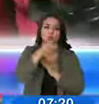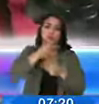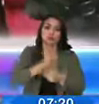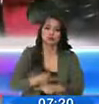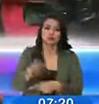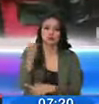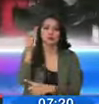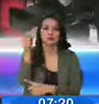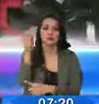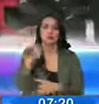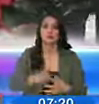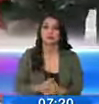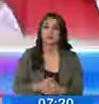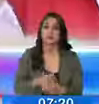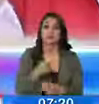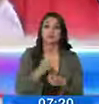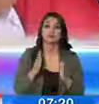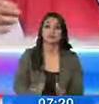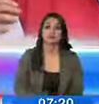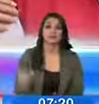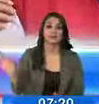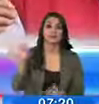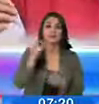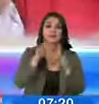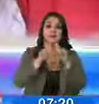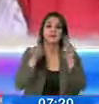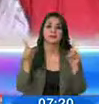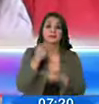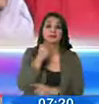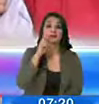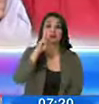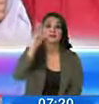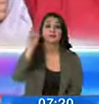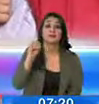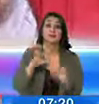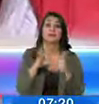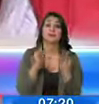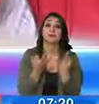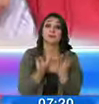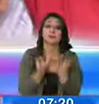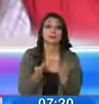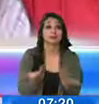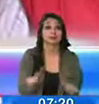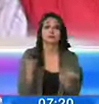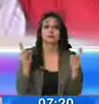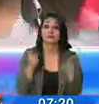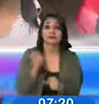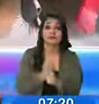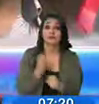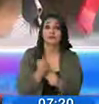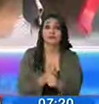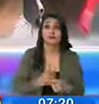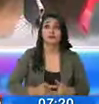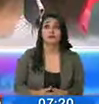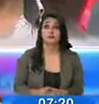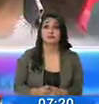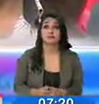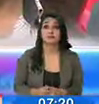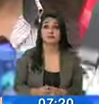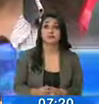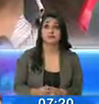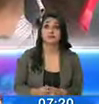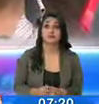de los trabajadores y el representante legal, serían 220 familias que dependen de este medio. No solamente los